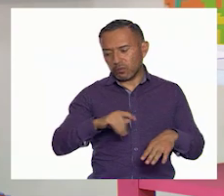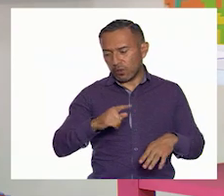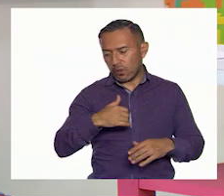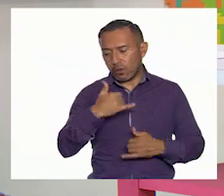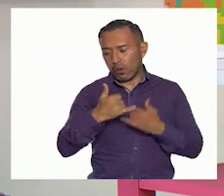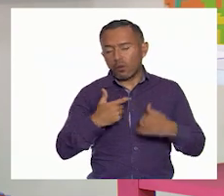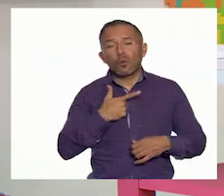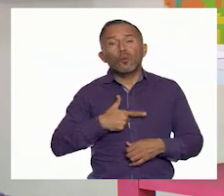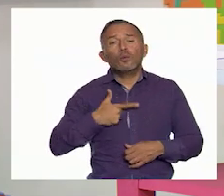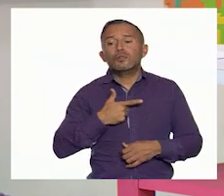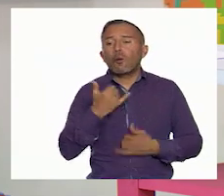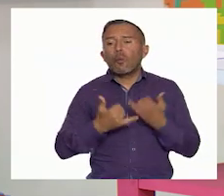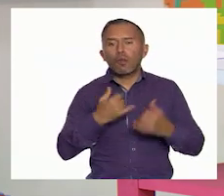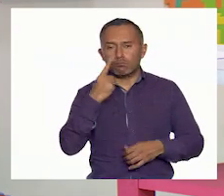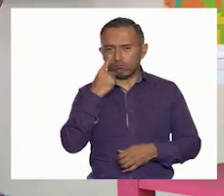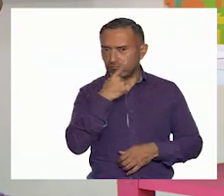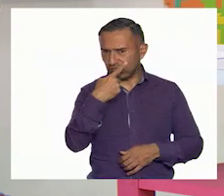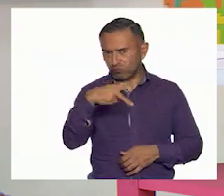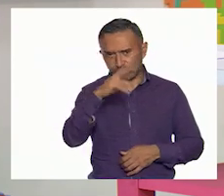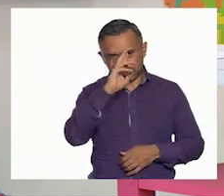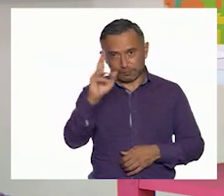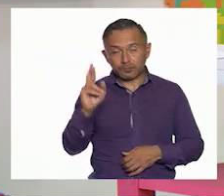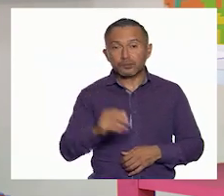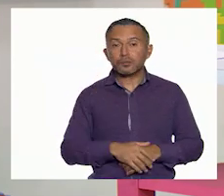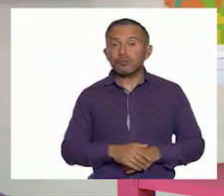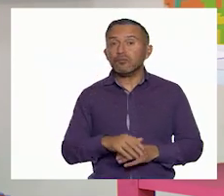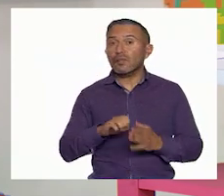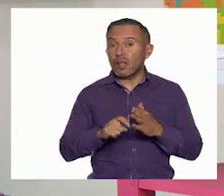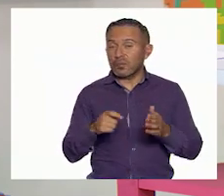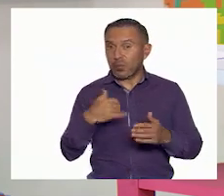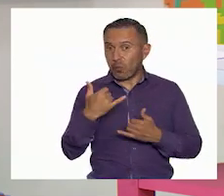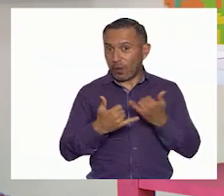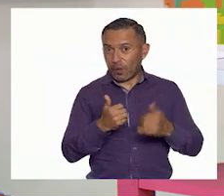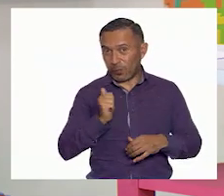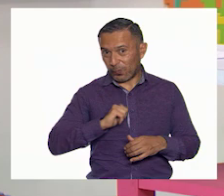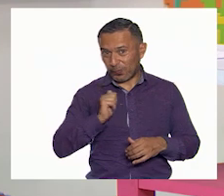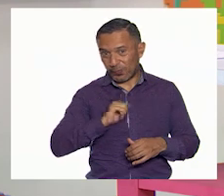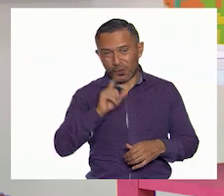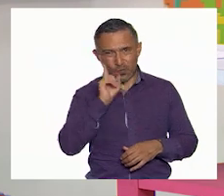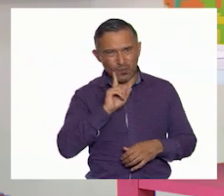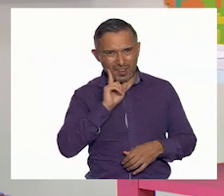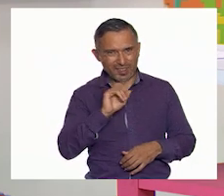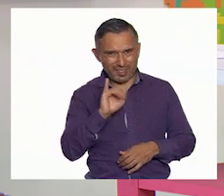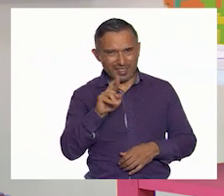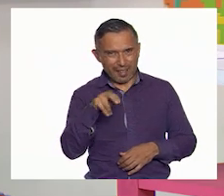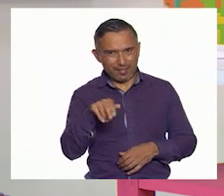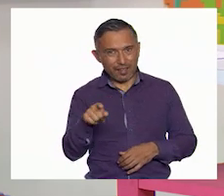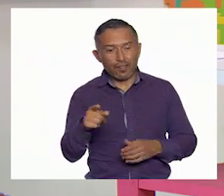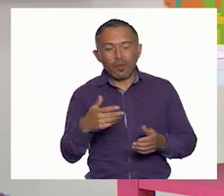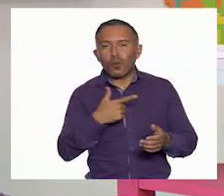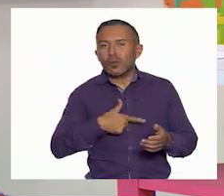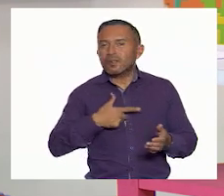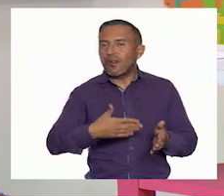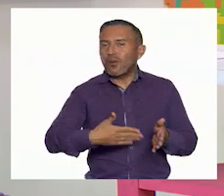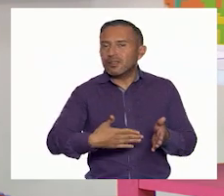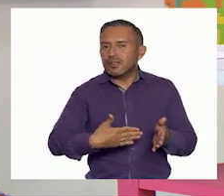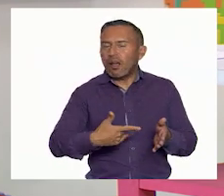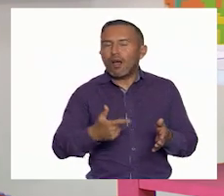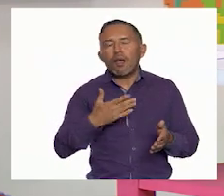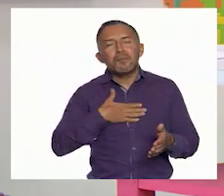nos guste jugar. En este caso, el juego de la comidita, que le gustaba mucho a la señora Irene, se divertía. ¿Por qué,